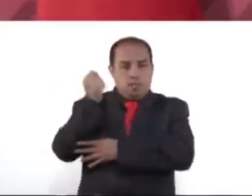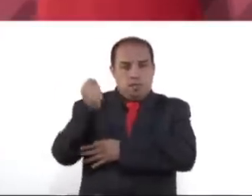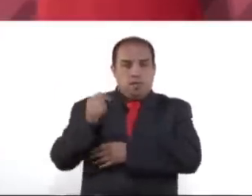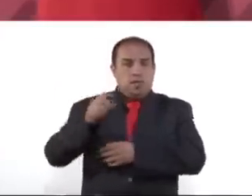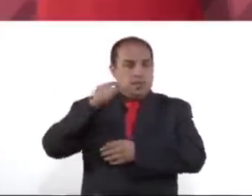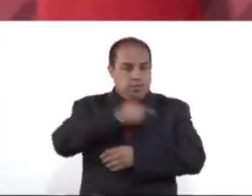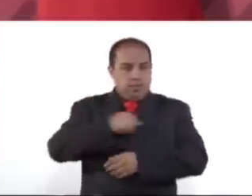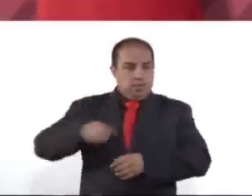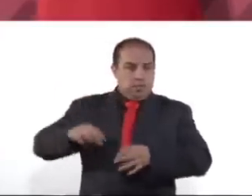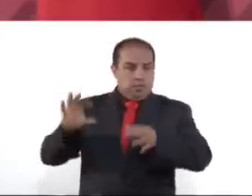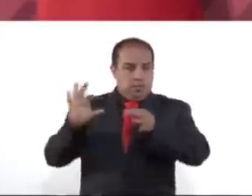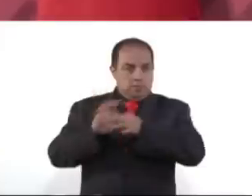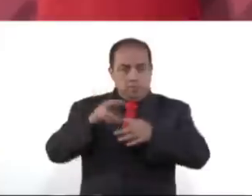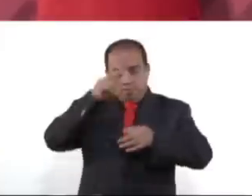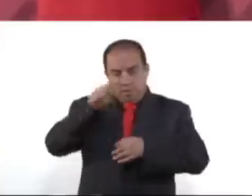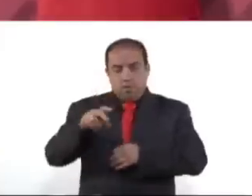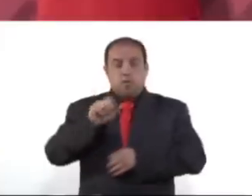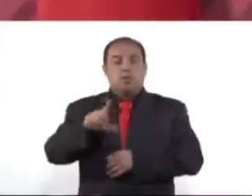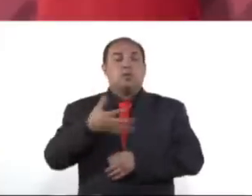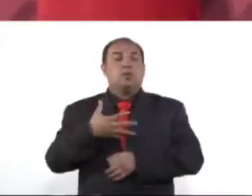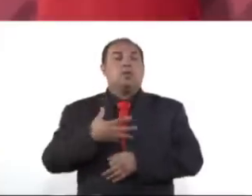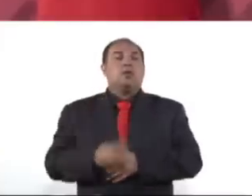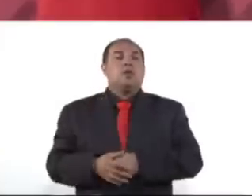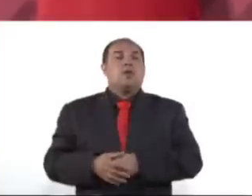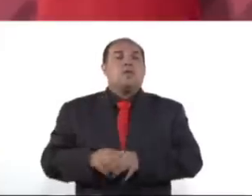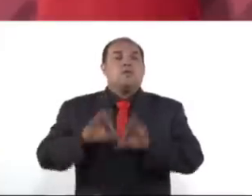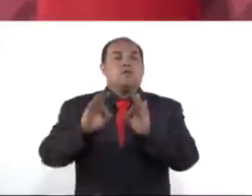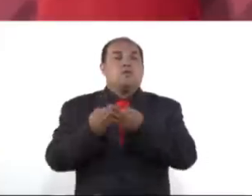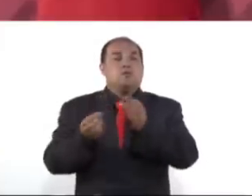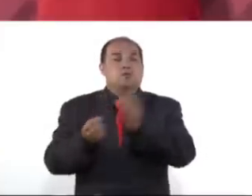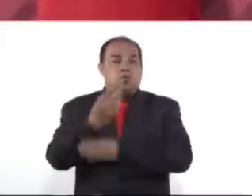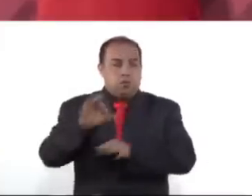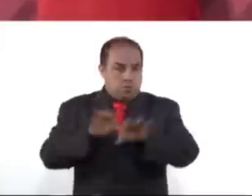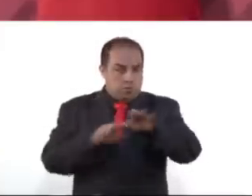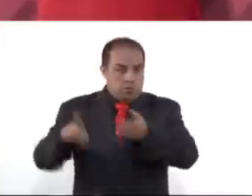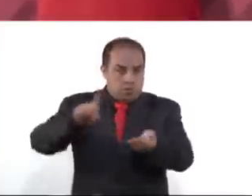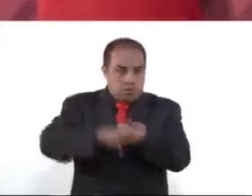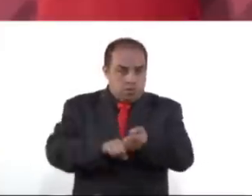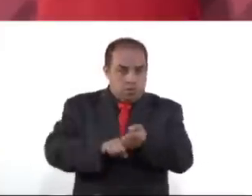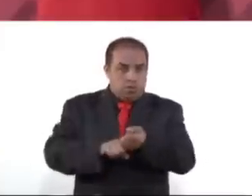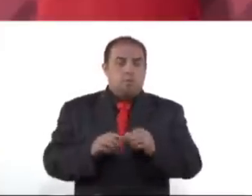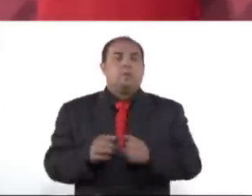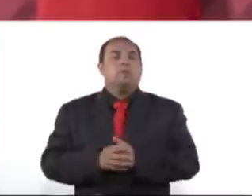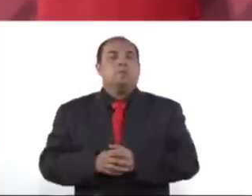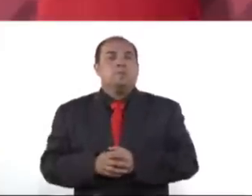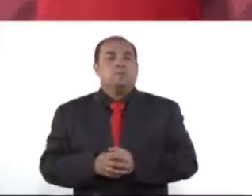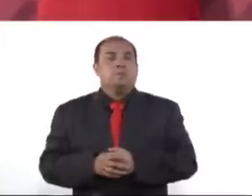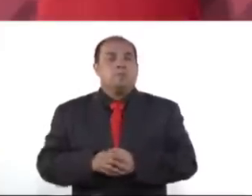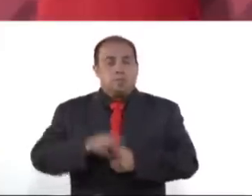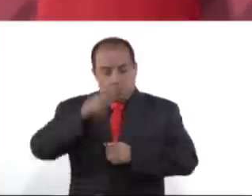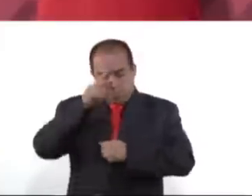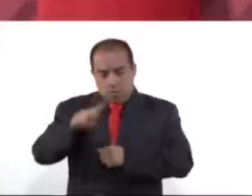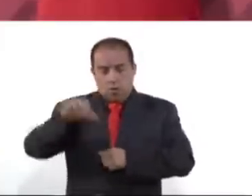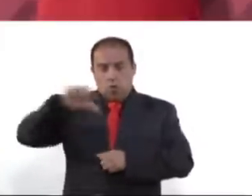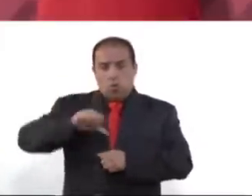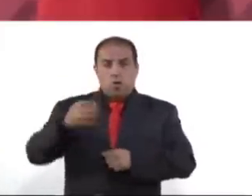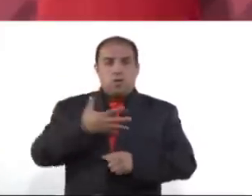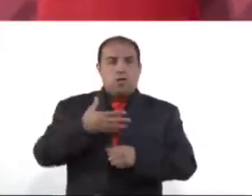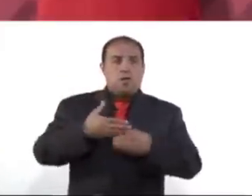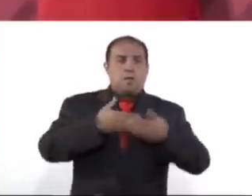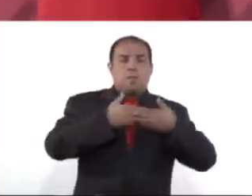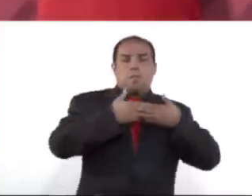también la creación de empleos en nuestro país Así que el día de hoy Es el banderazo de salida